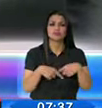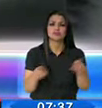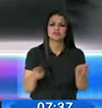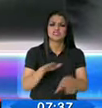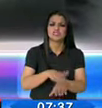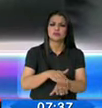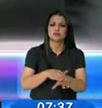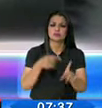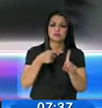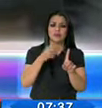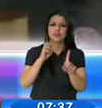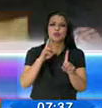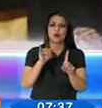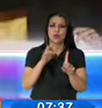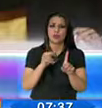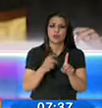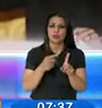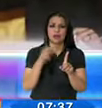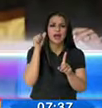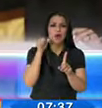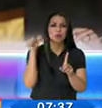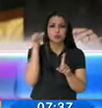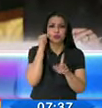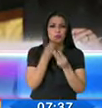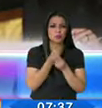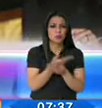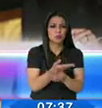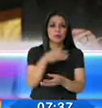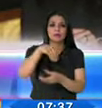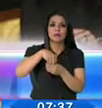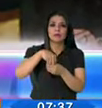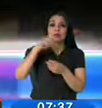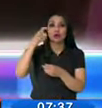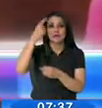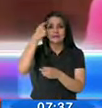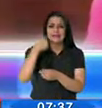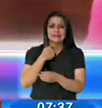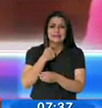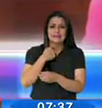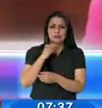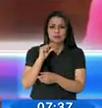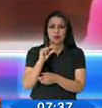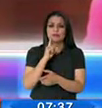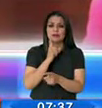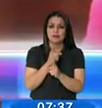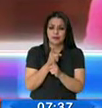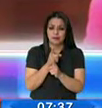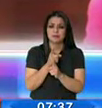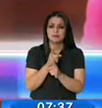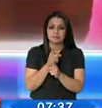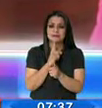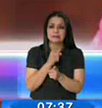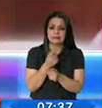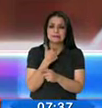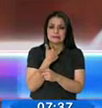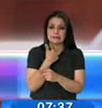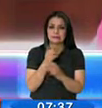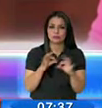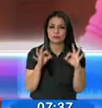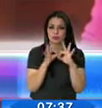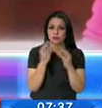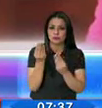filtradas por Eduardo Mangas y cómo eso afectó internamente al gobierno. Y si eso de una u otra manera trascendió, porque